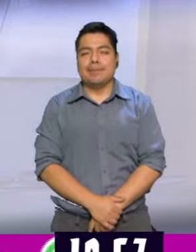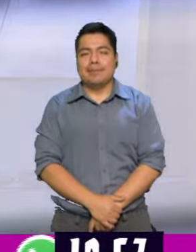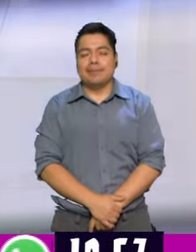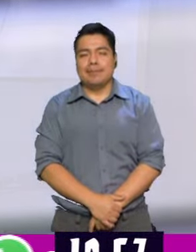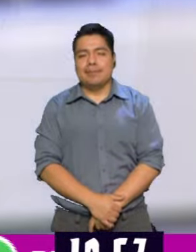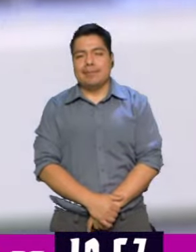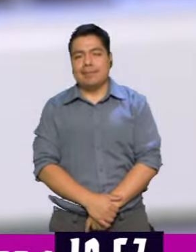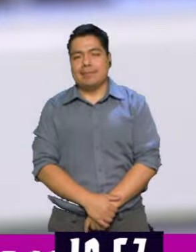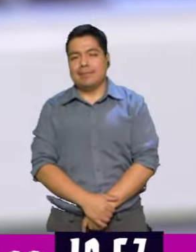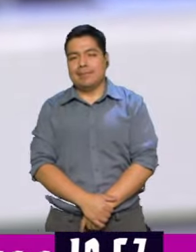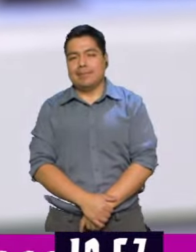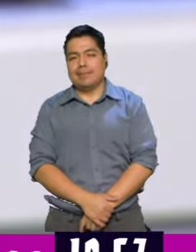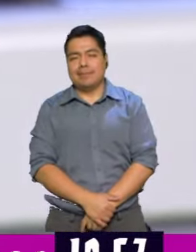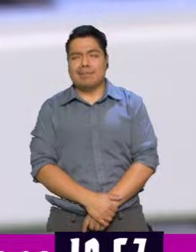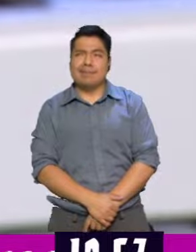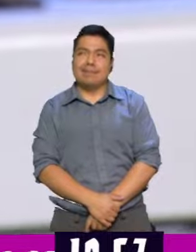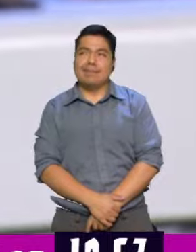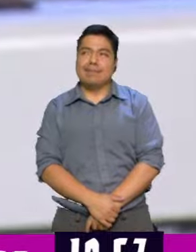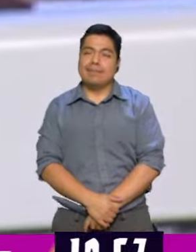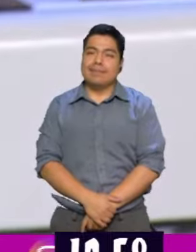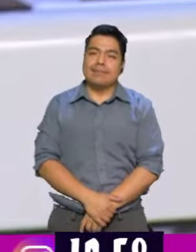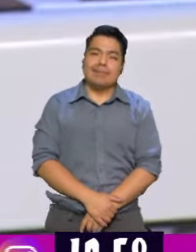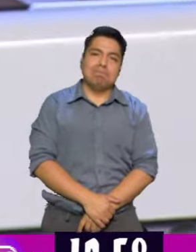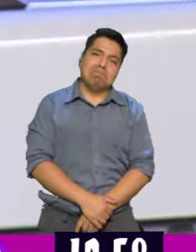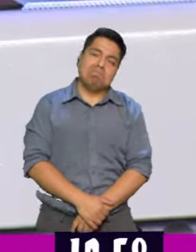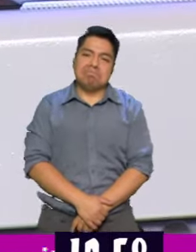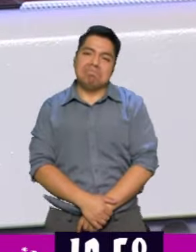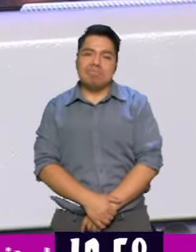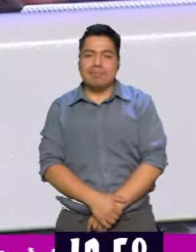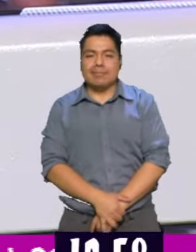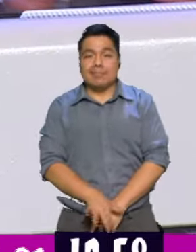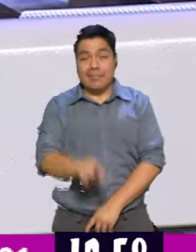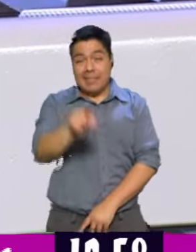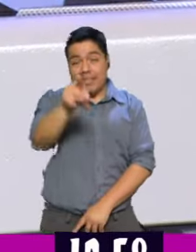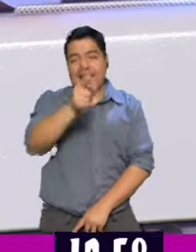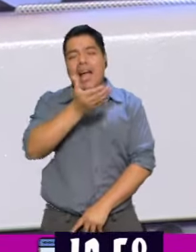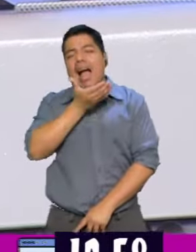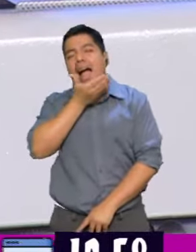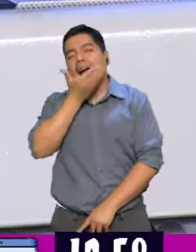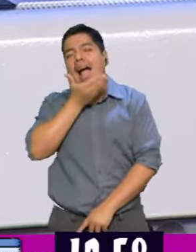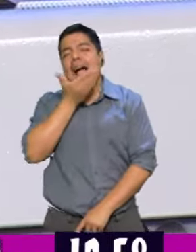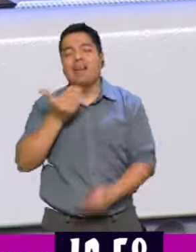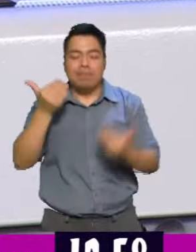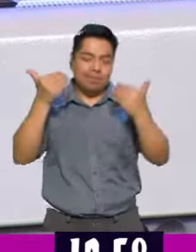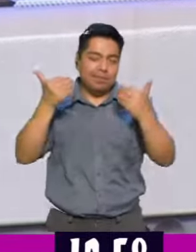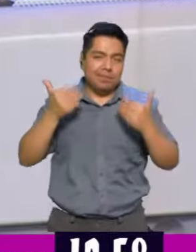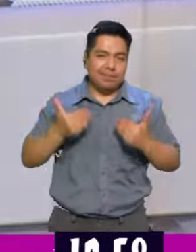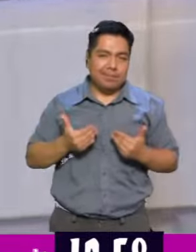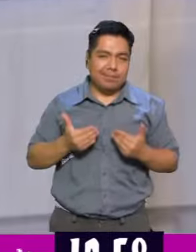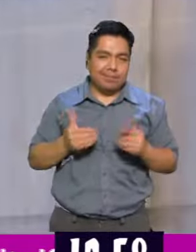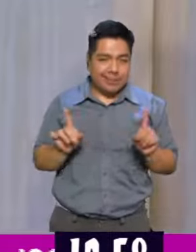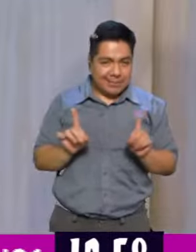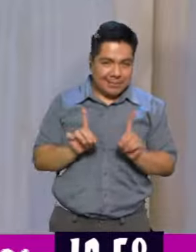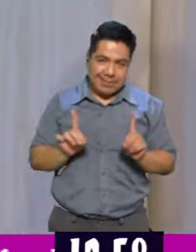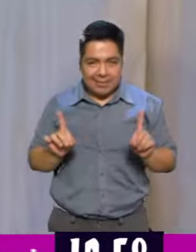tan acostumbrado siempre al sí. Pero es que conmigo no es así.